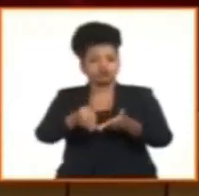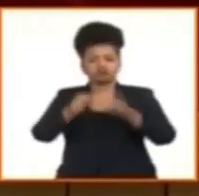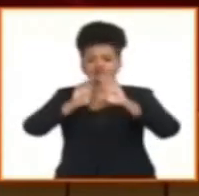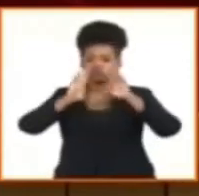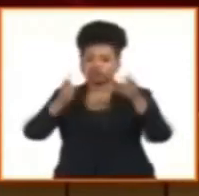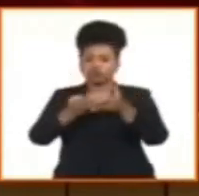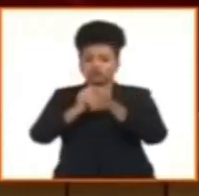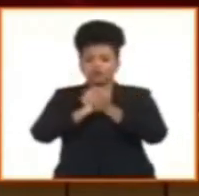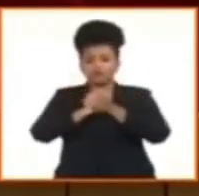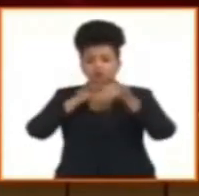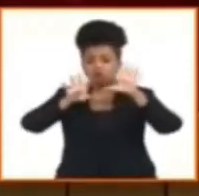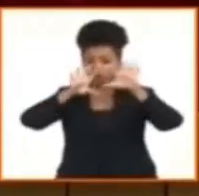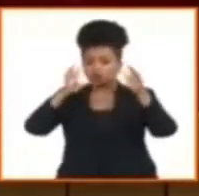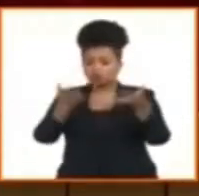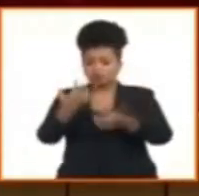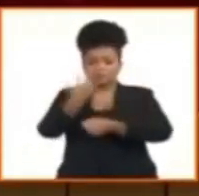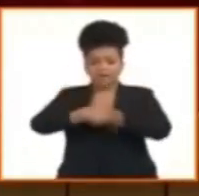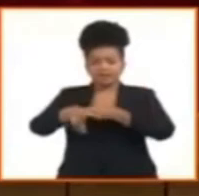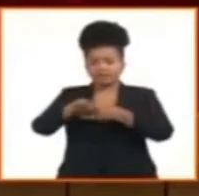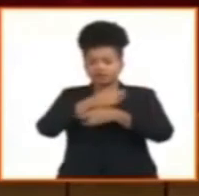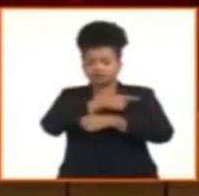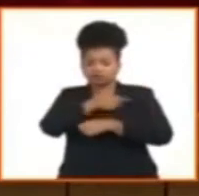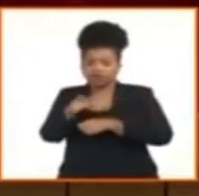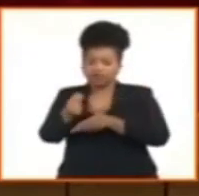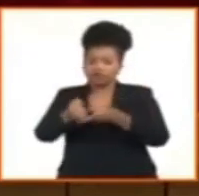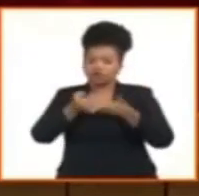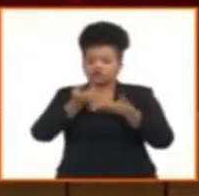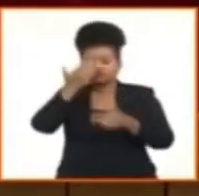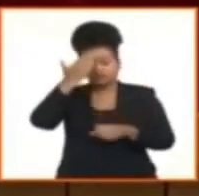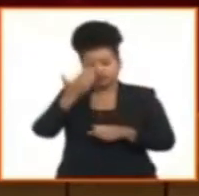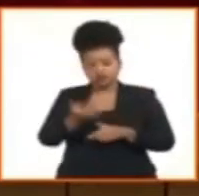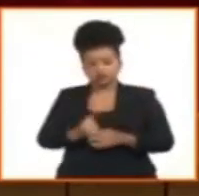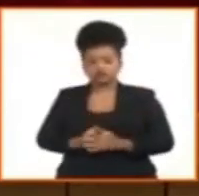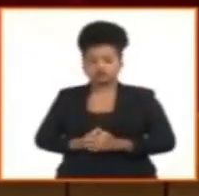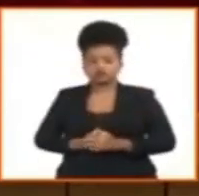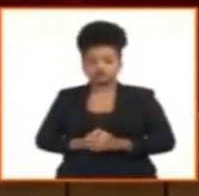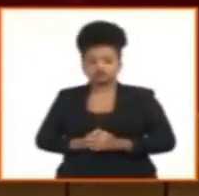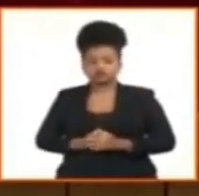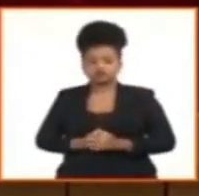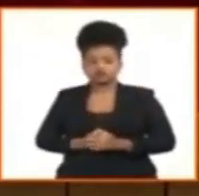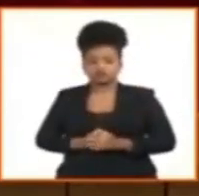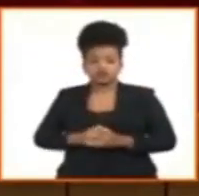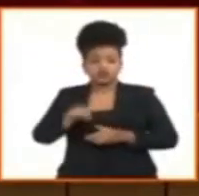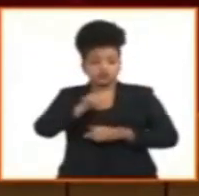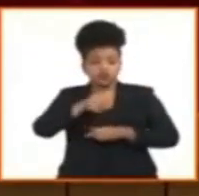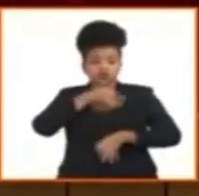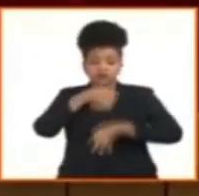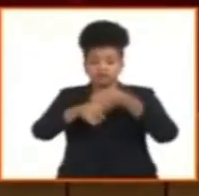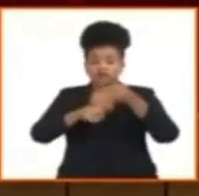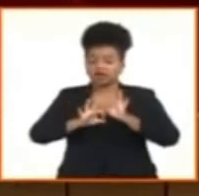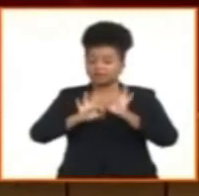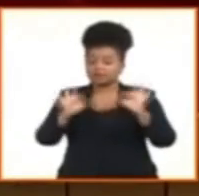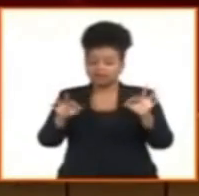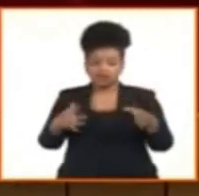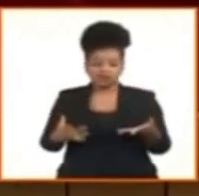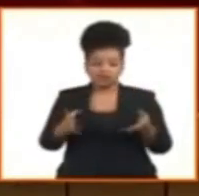del mundo, del que ustedes son una importante representación. Debo destacar especialmente las jornadas internacionales